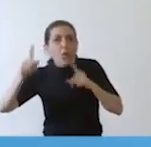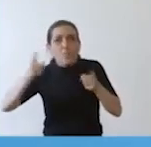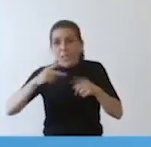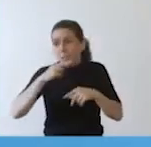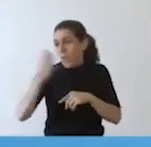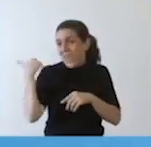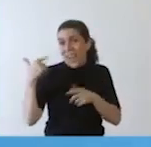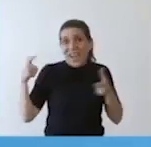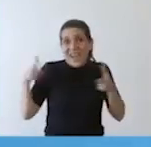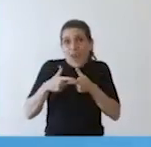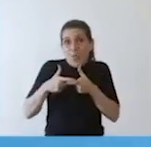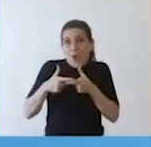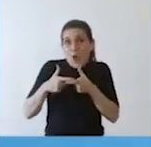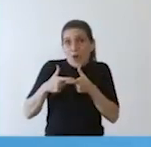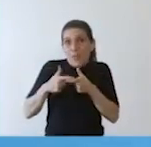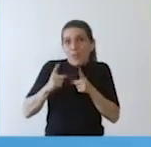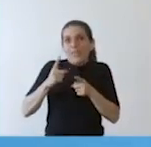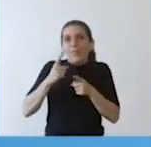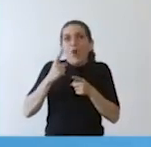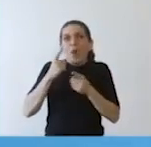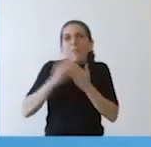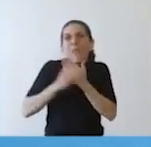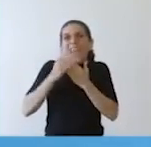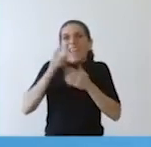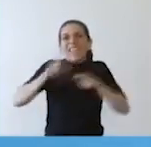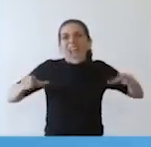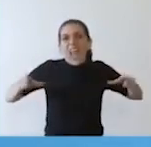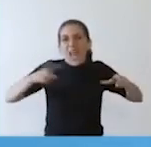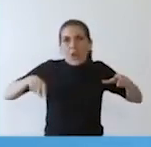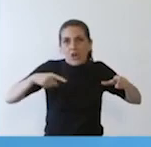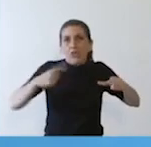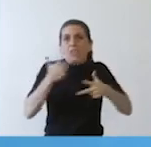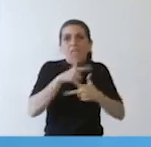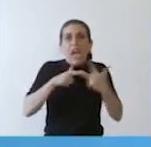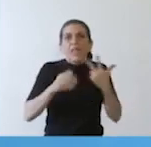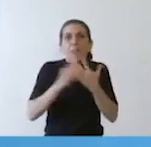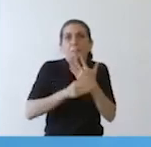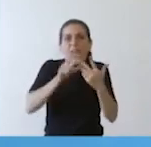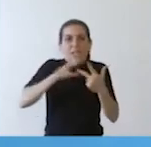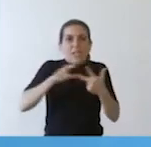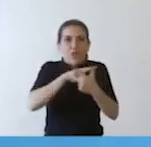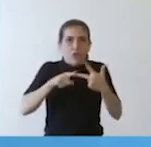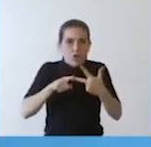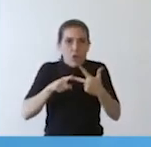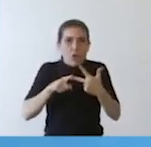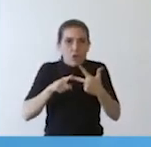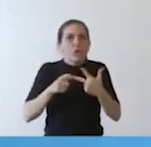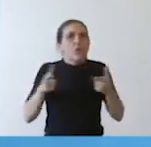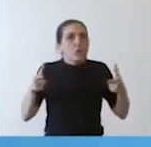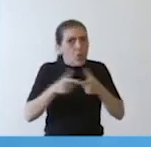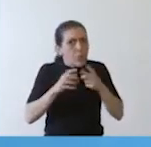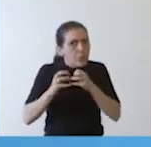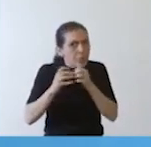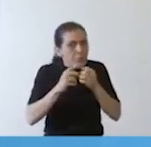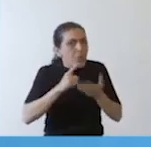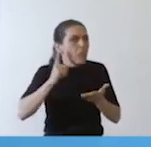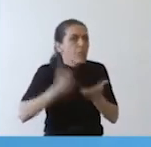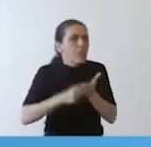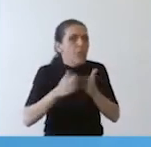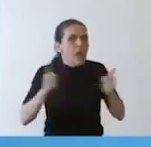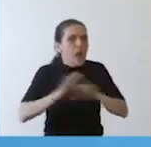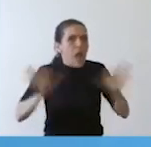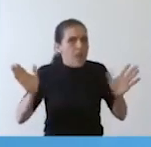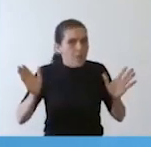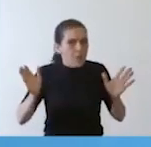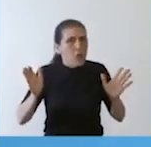de la reunión interministerial pasada, los 3 ministros de cada una de las carteras han resuelto inmediatamente y,